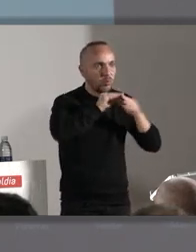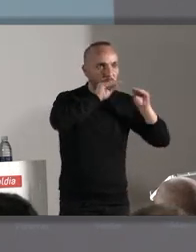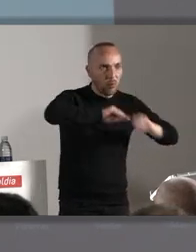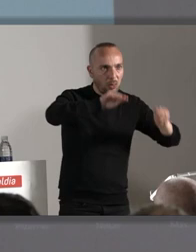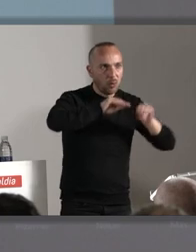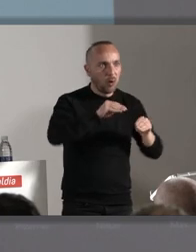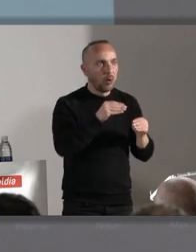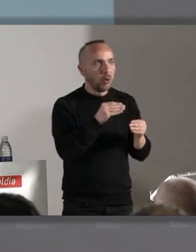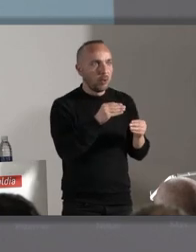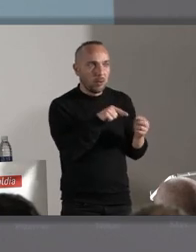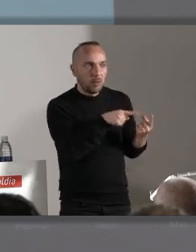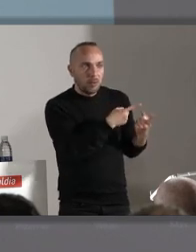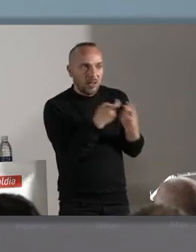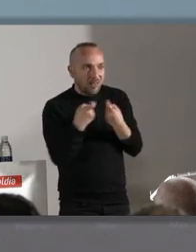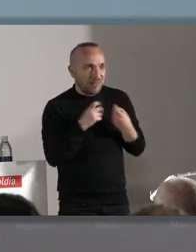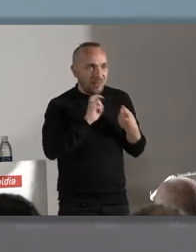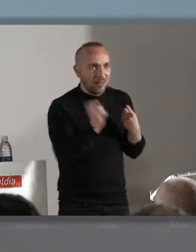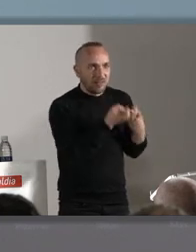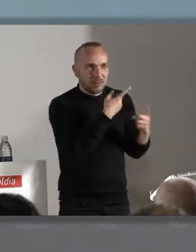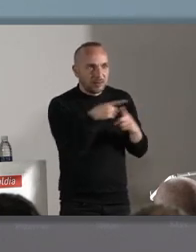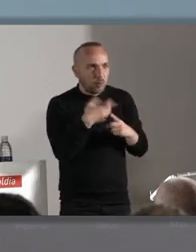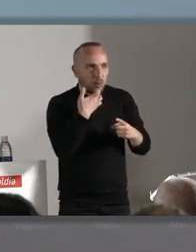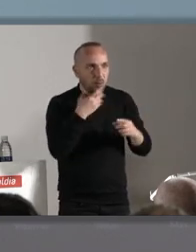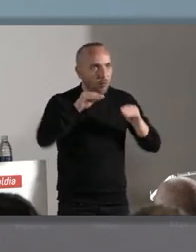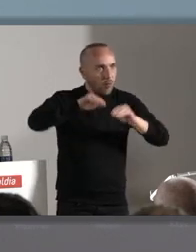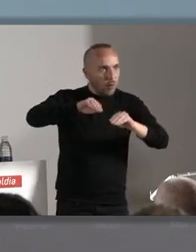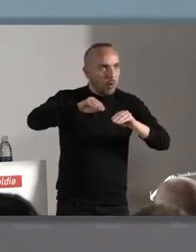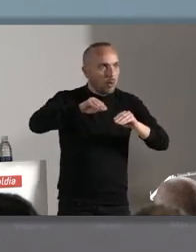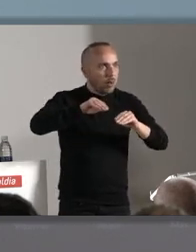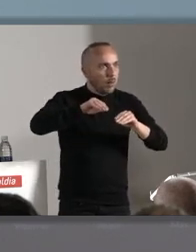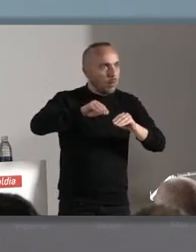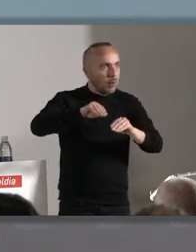necesidad, digamos, de formar a... creo que se me ha...